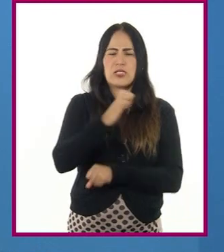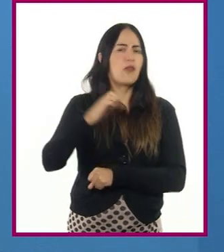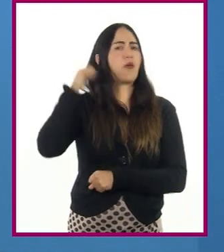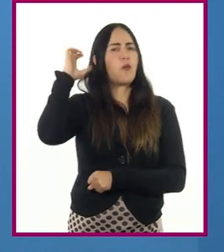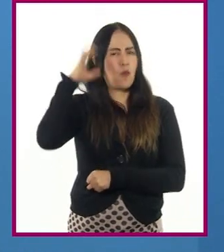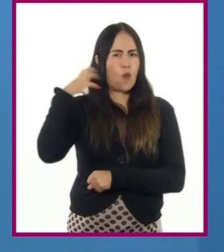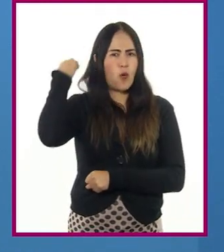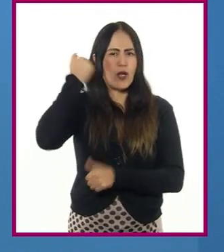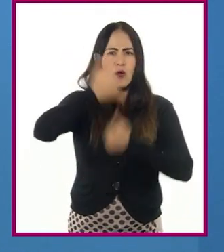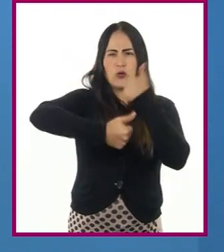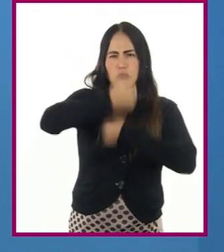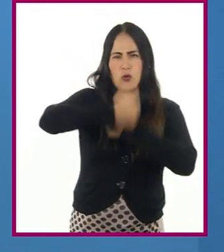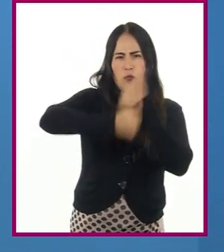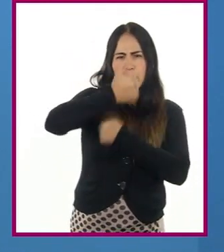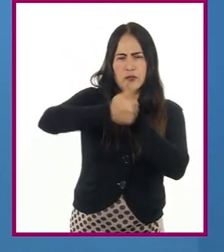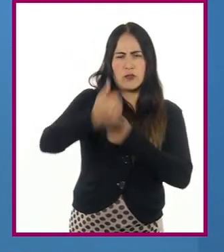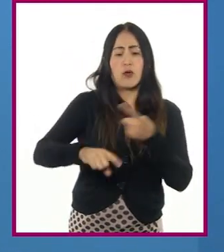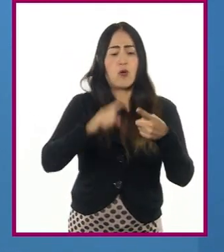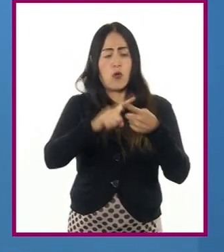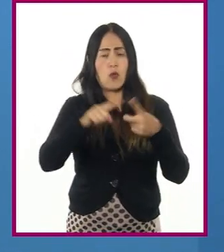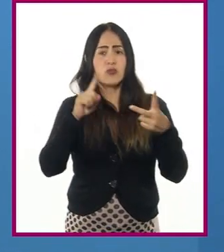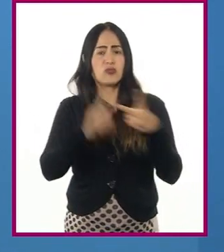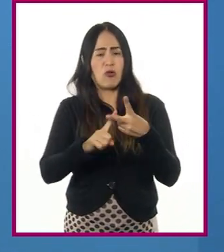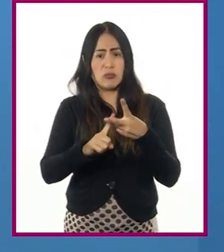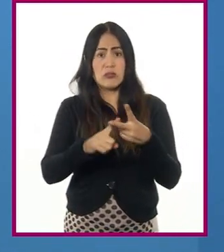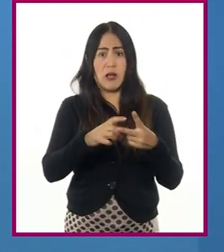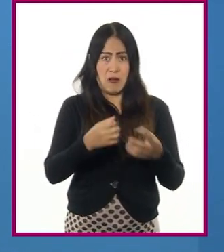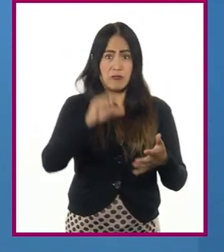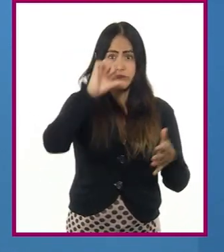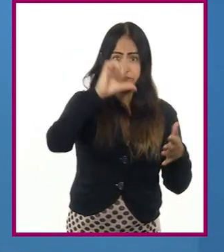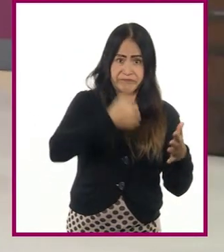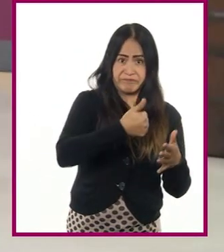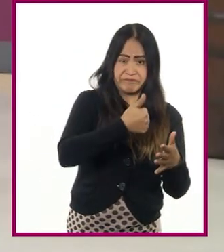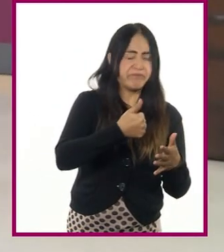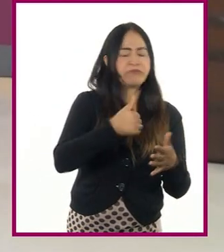El triunfo en ambos casos fue para los candidatos del PRI.